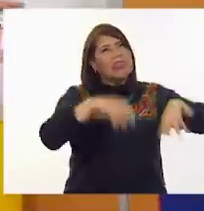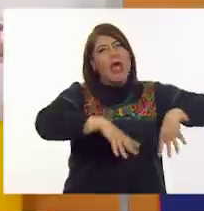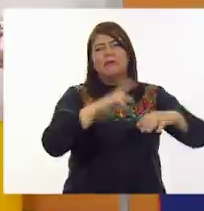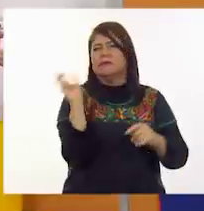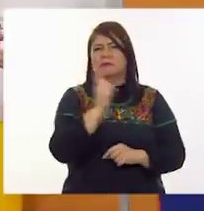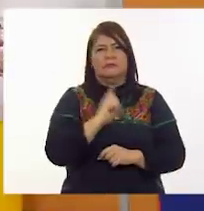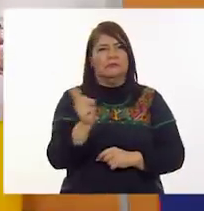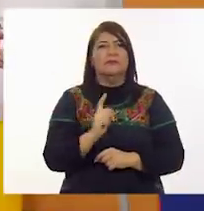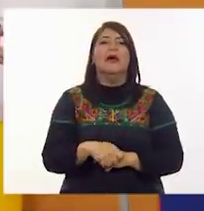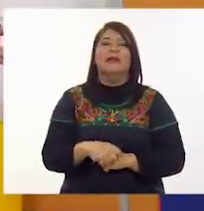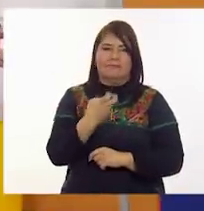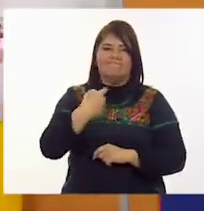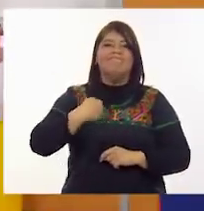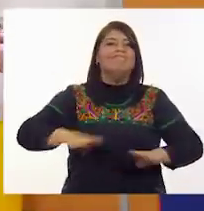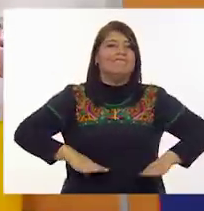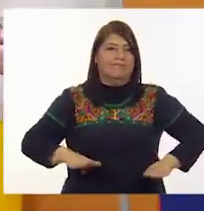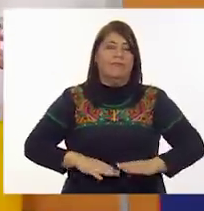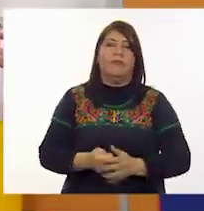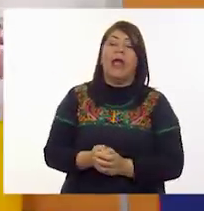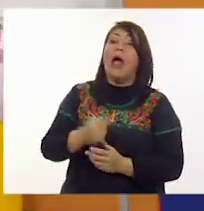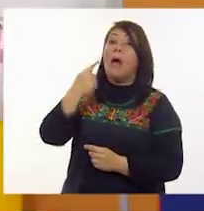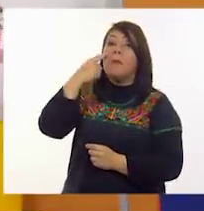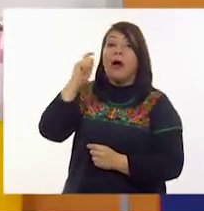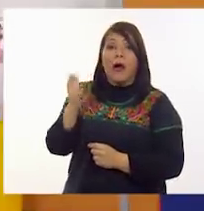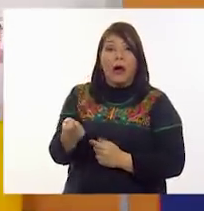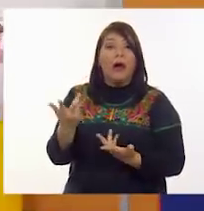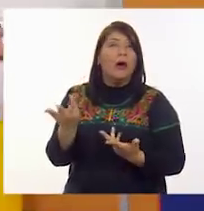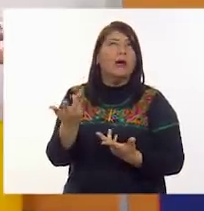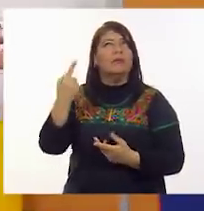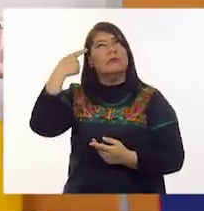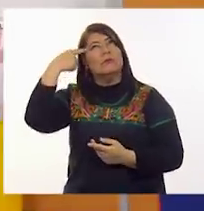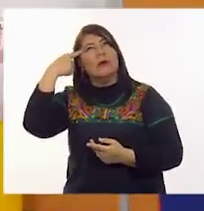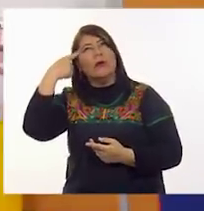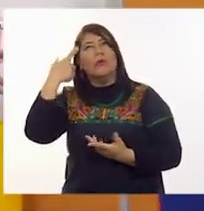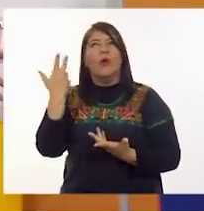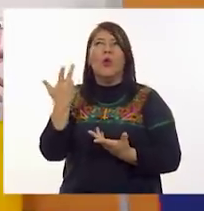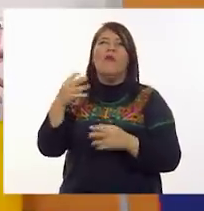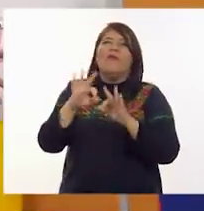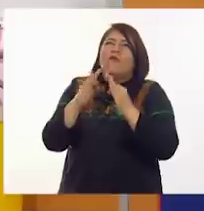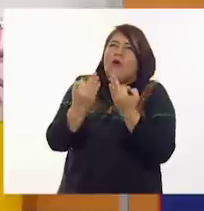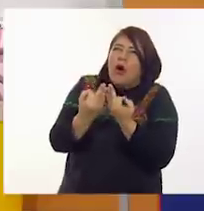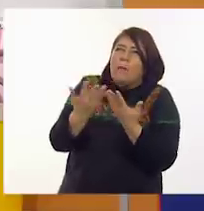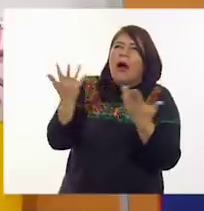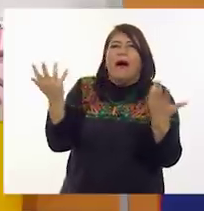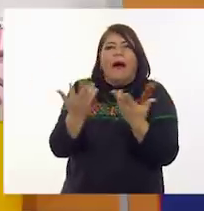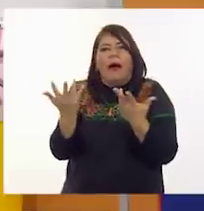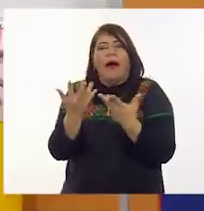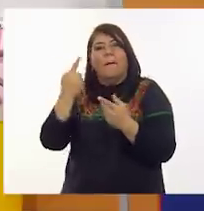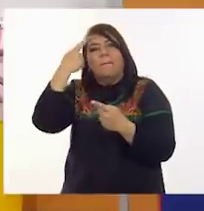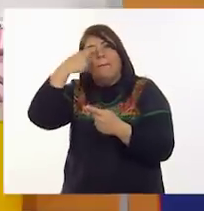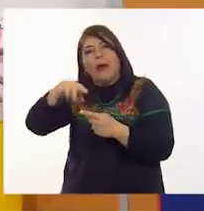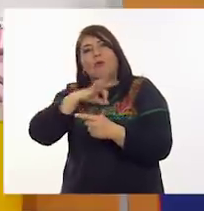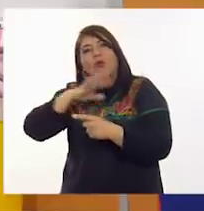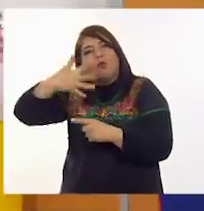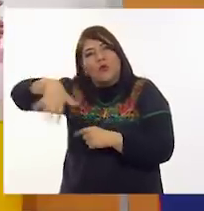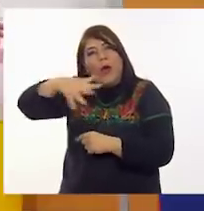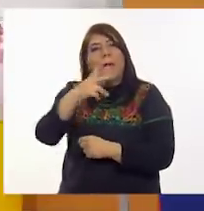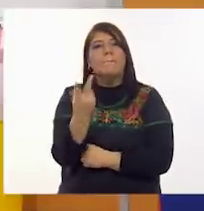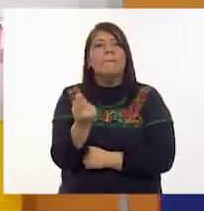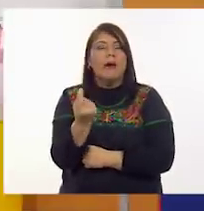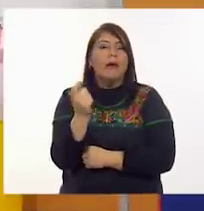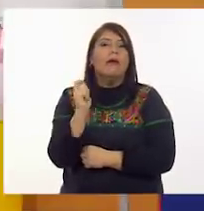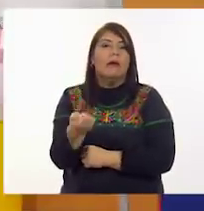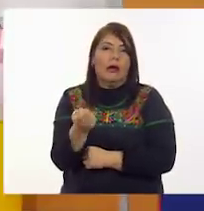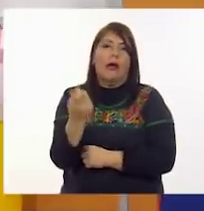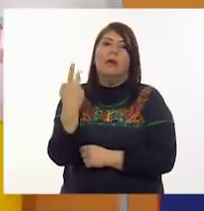si nos enfocamos en una forma de buscar a Mambo o en alguna solución que podamos encontrar? Pero ahorita